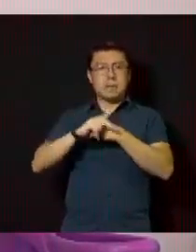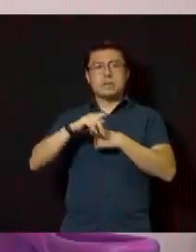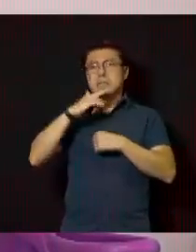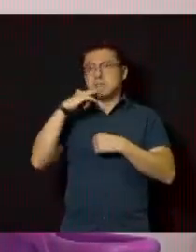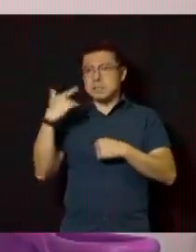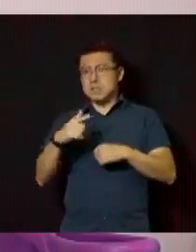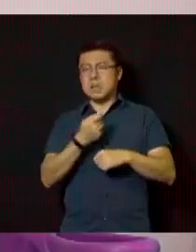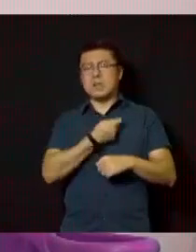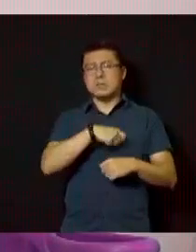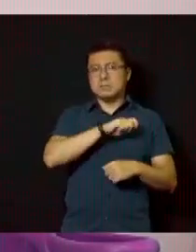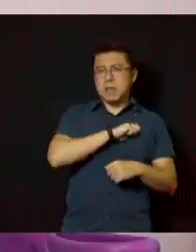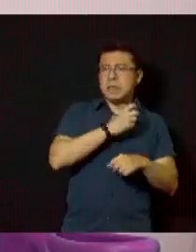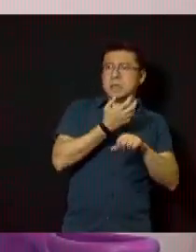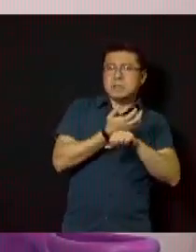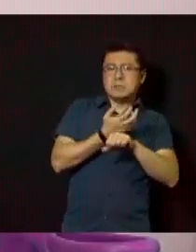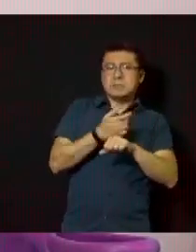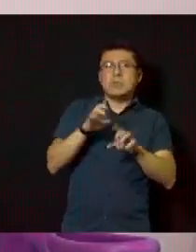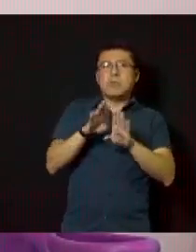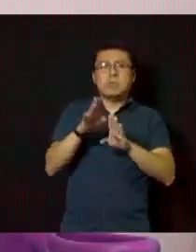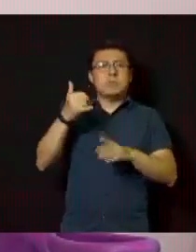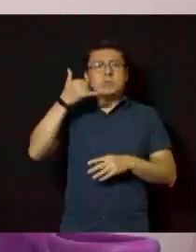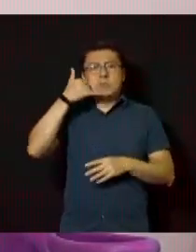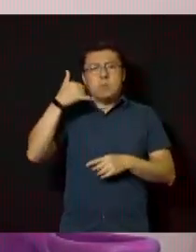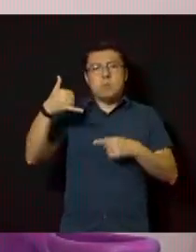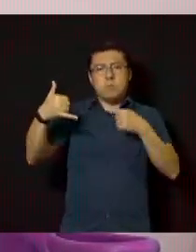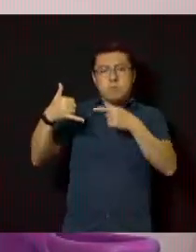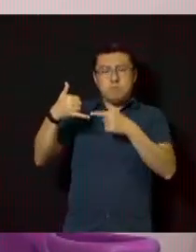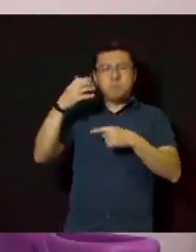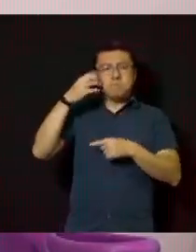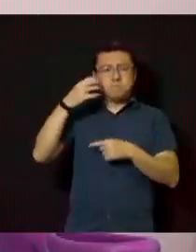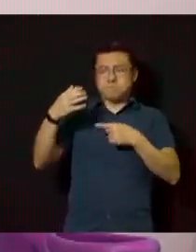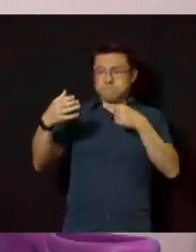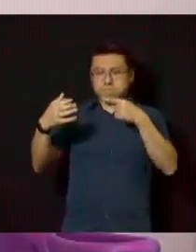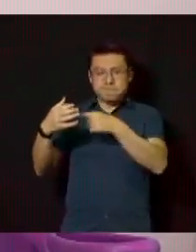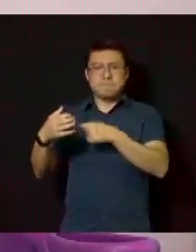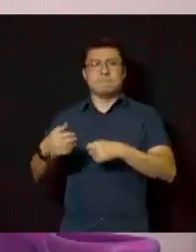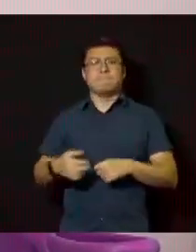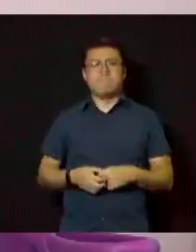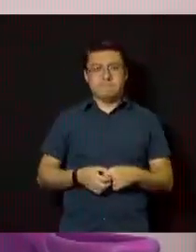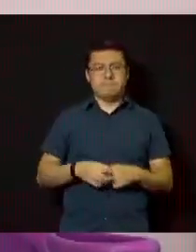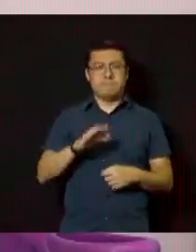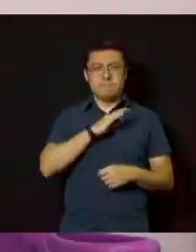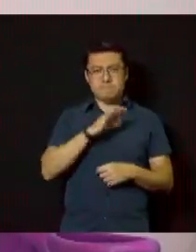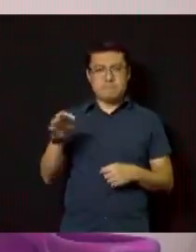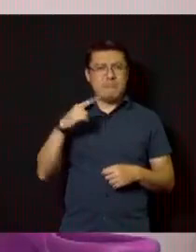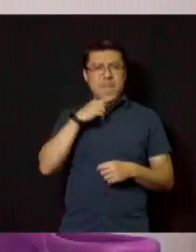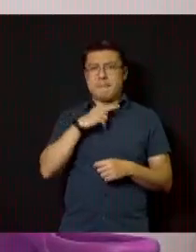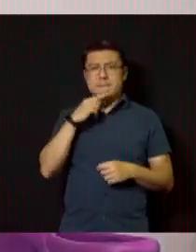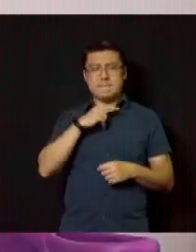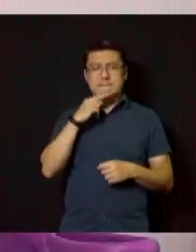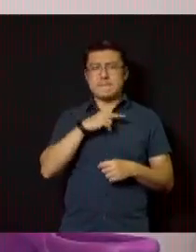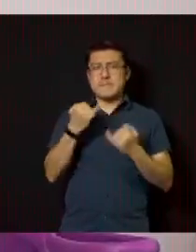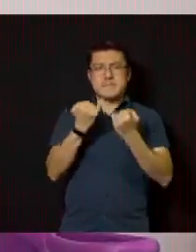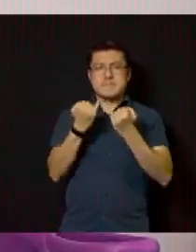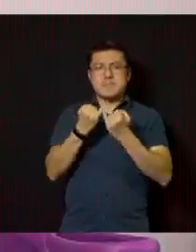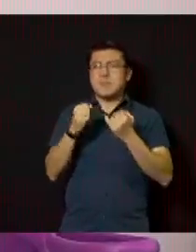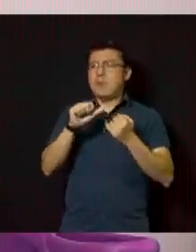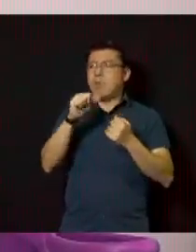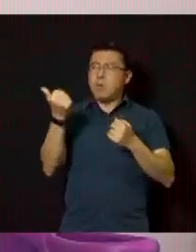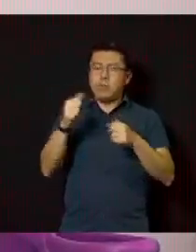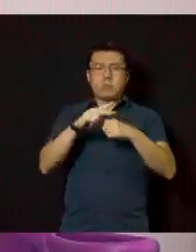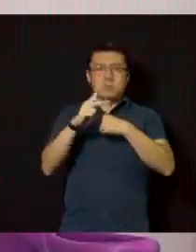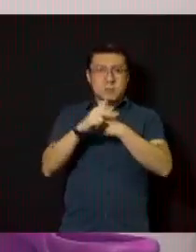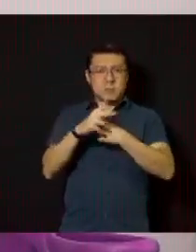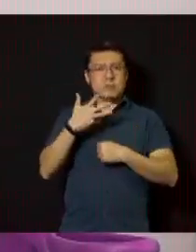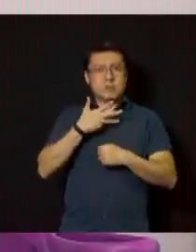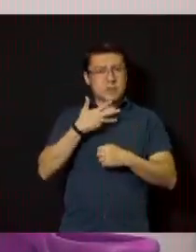Estados Unidos, a través de mi celular, a través de esto que está moviéndose de una manera súper rápida. También puedes tener tus socios en otros países.